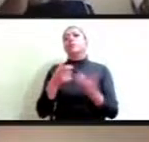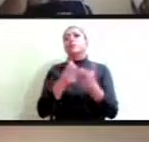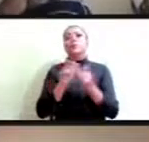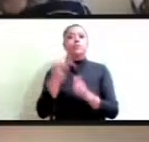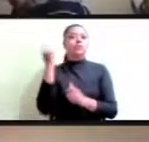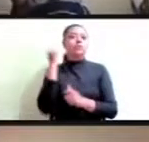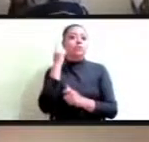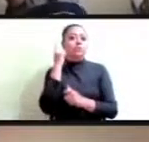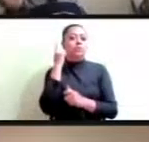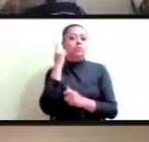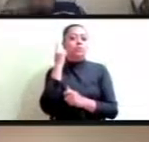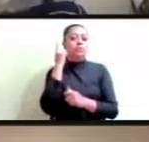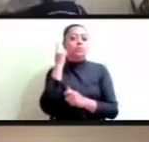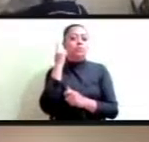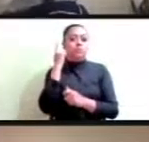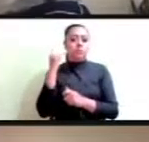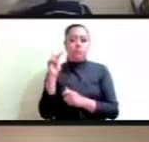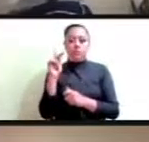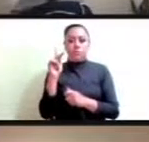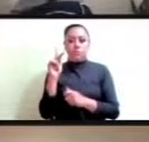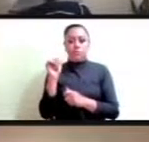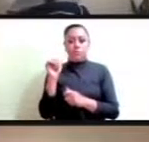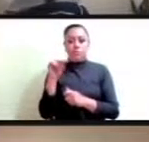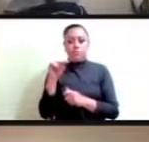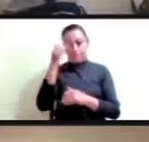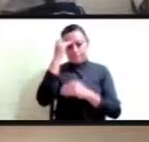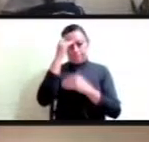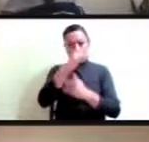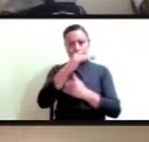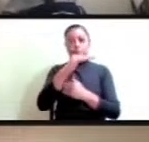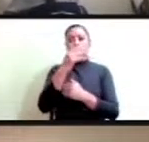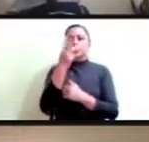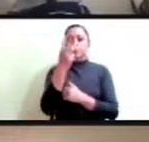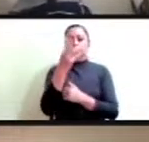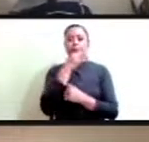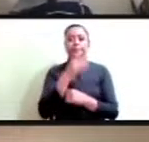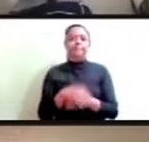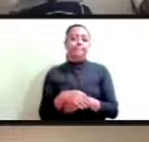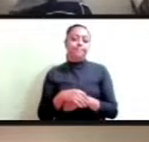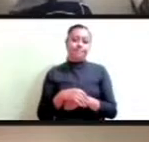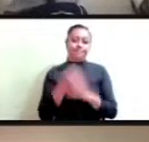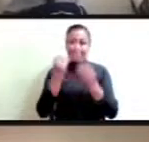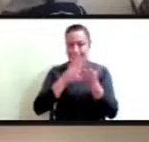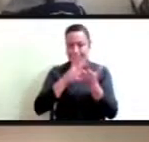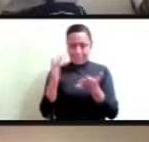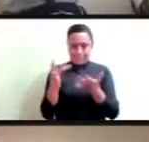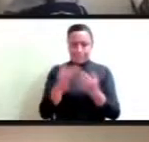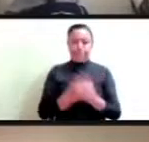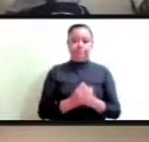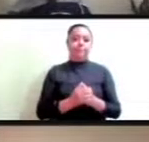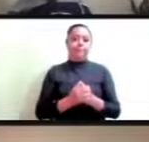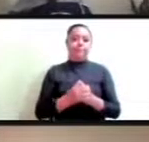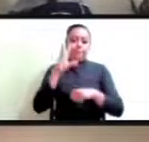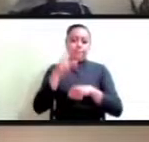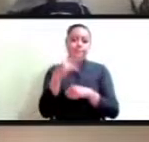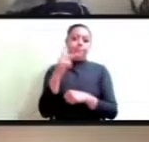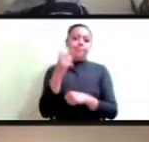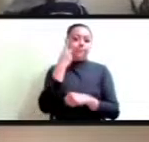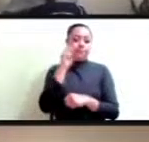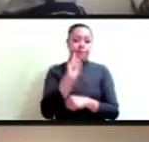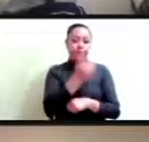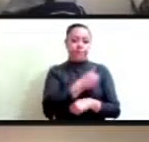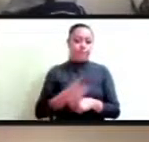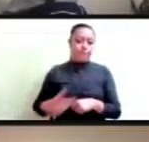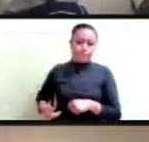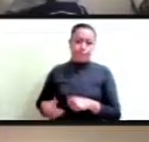3 minutos. Adelante, diputado. Muchas gracias. Con su venia, diputada presidenta.